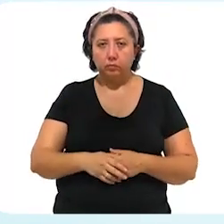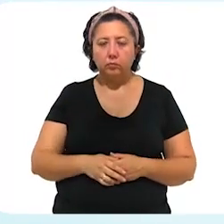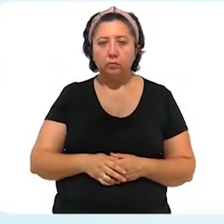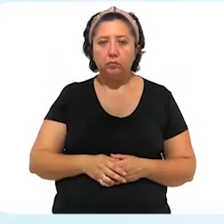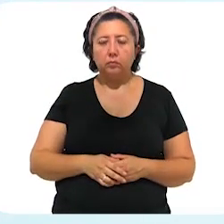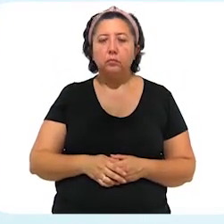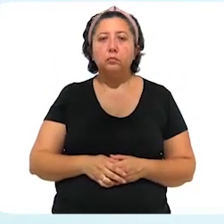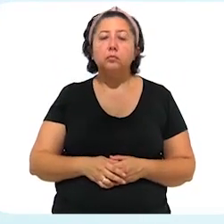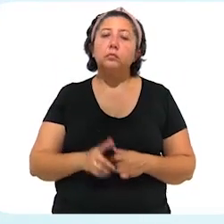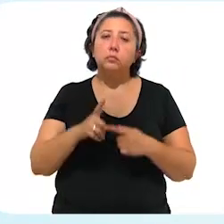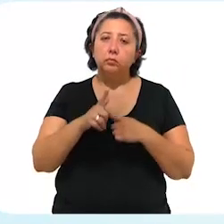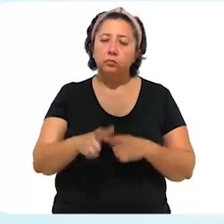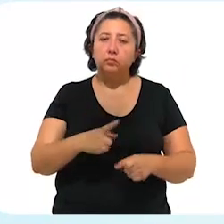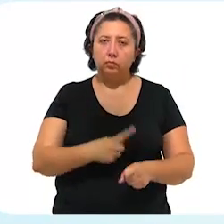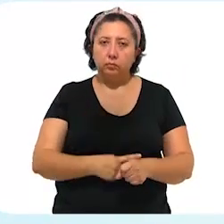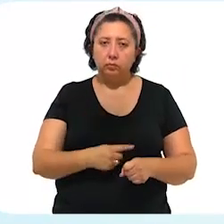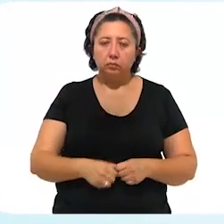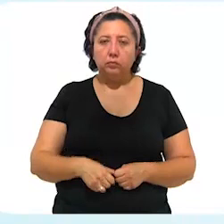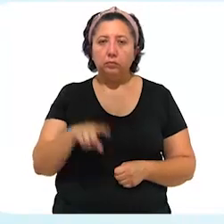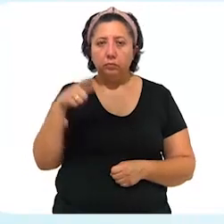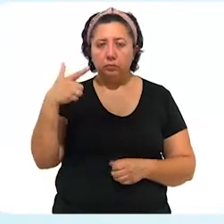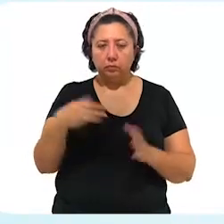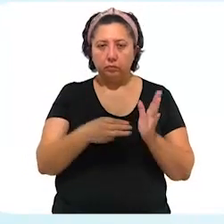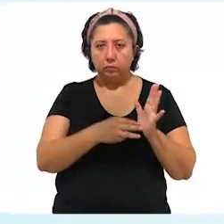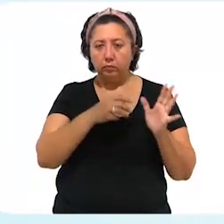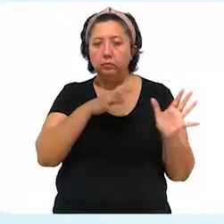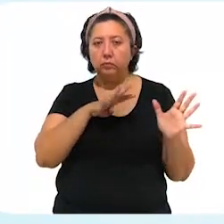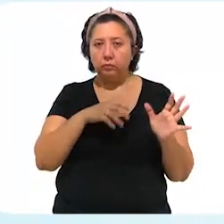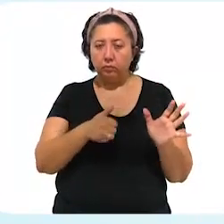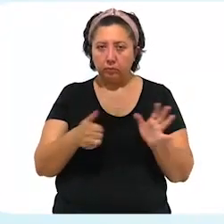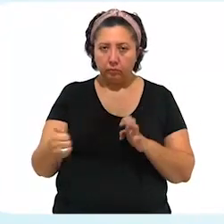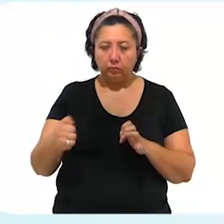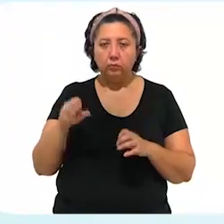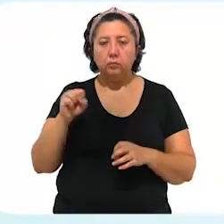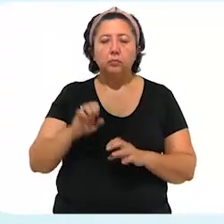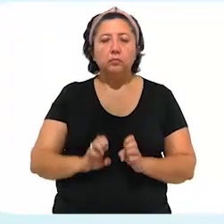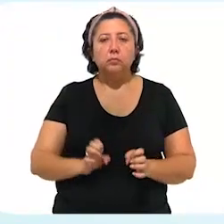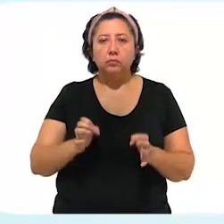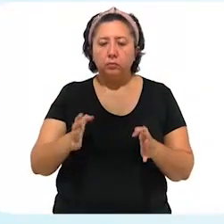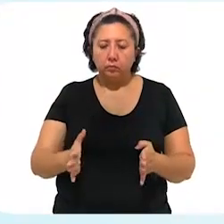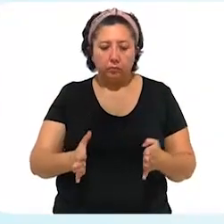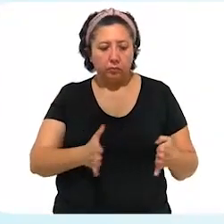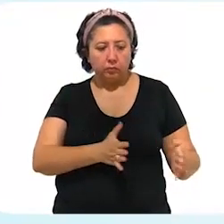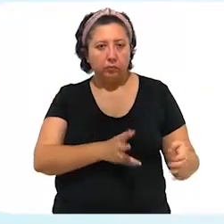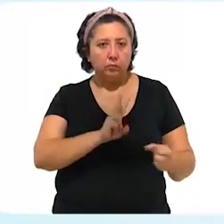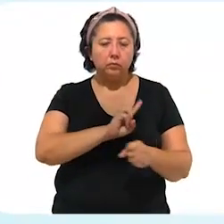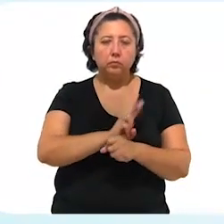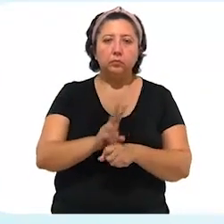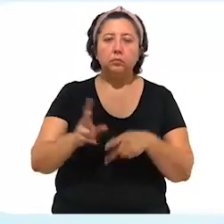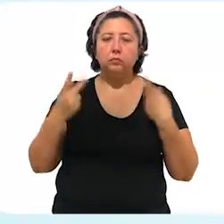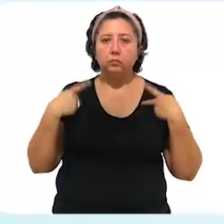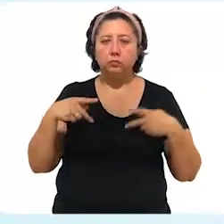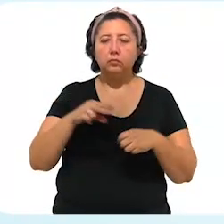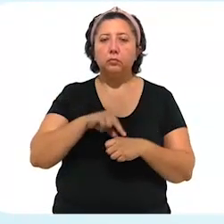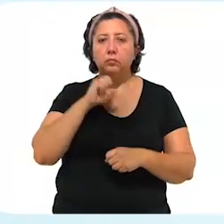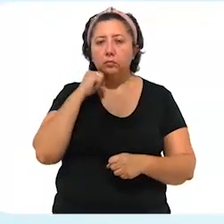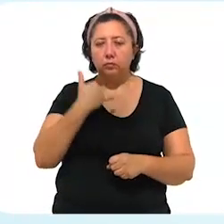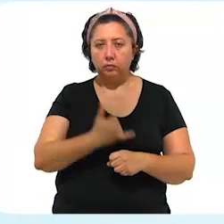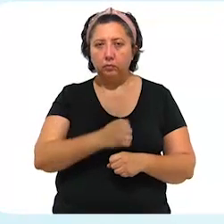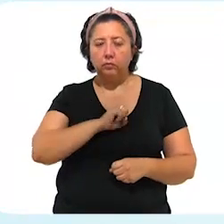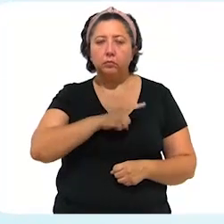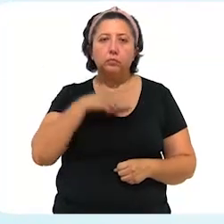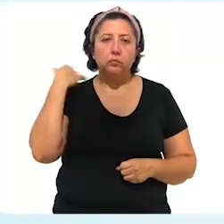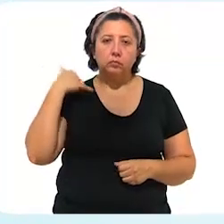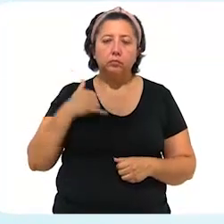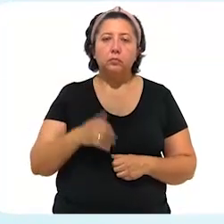coronavirus. De los casos activos, 7.660 están estables aislados, monitoreados por personal médico